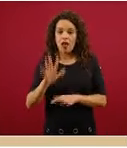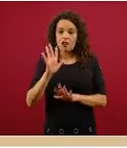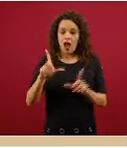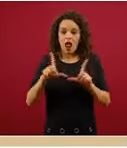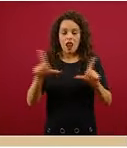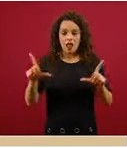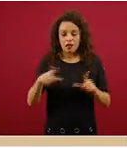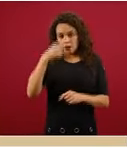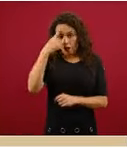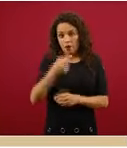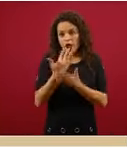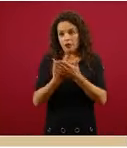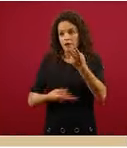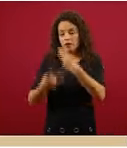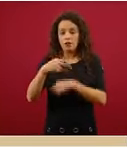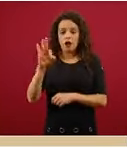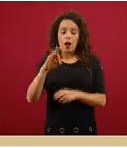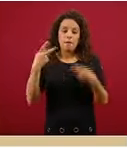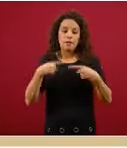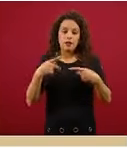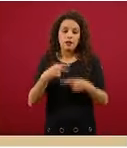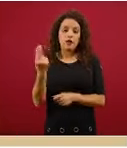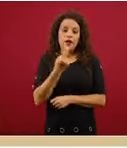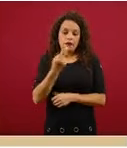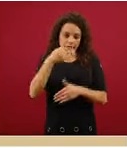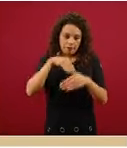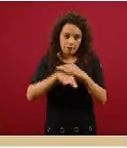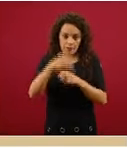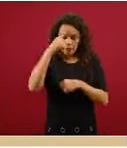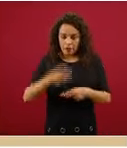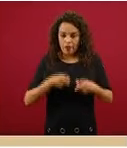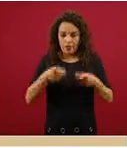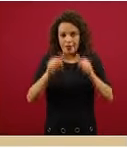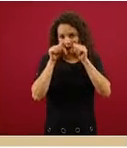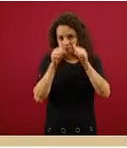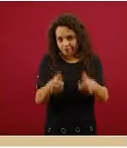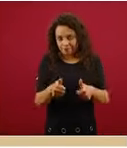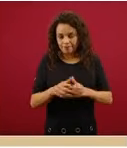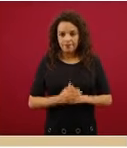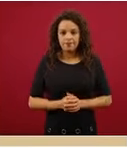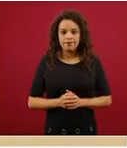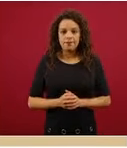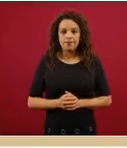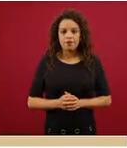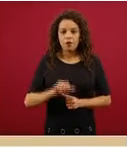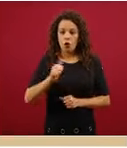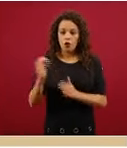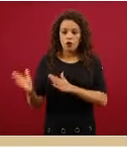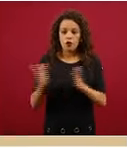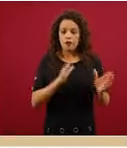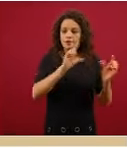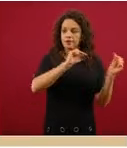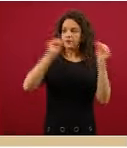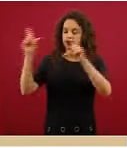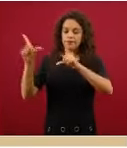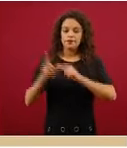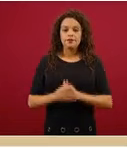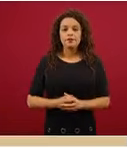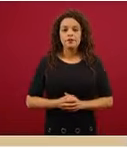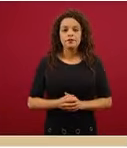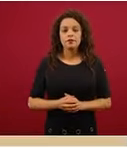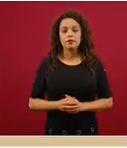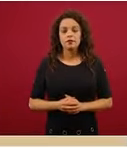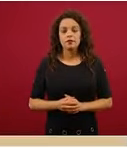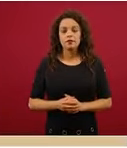poder recibir pacientes que así lo pudieran requerir. Veamos la siguiente diapositiva, las camas ahora con